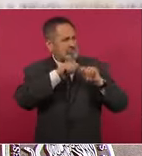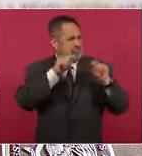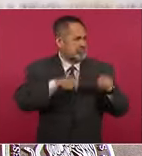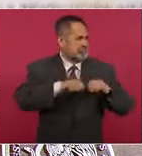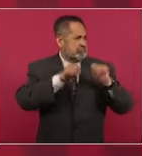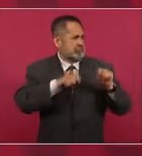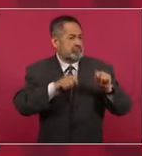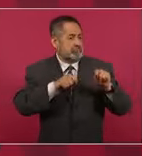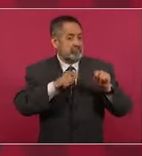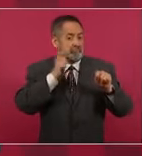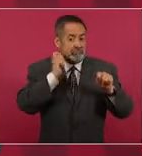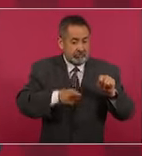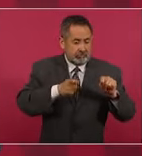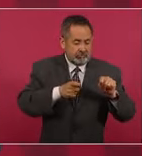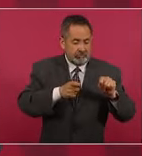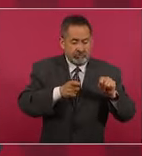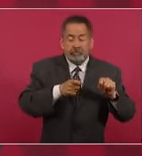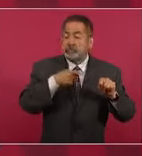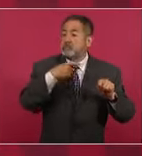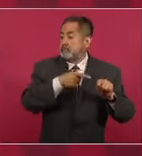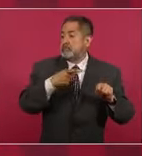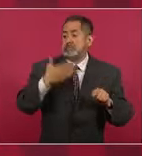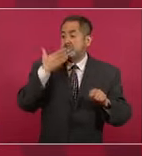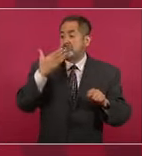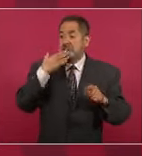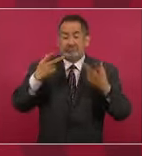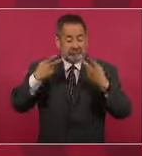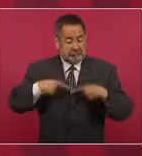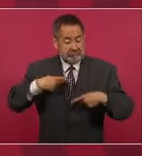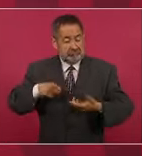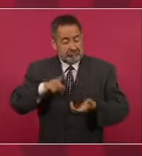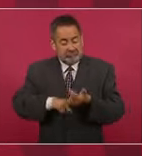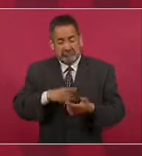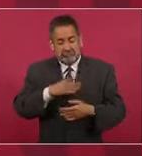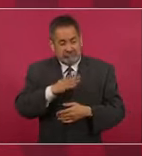es garantía de que se tengan